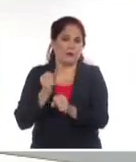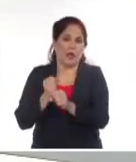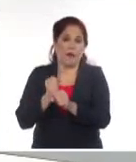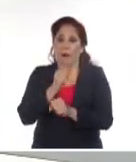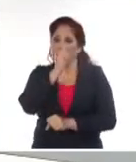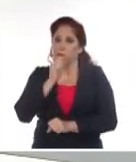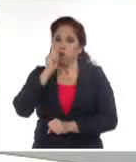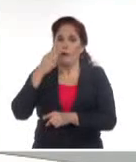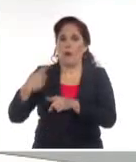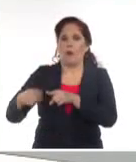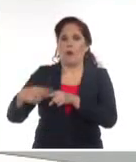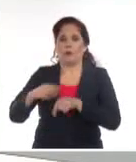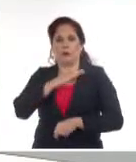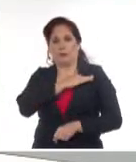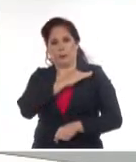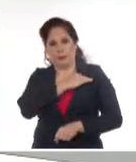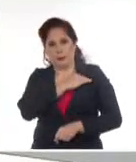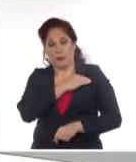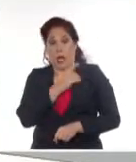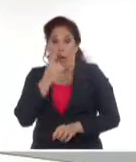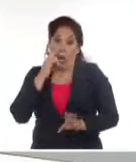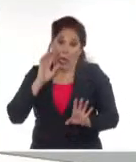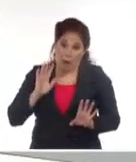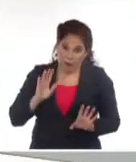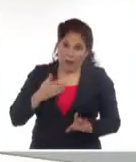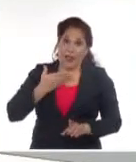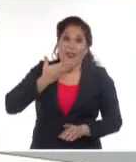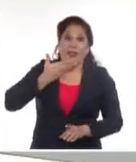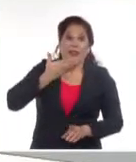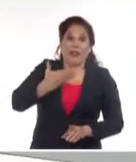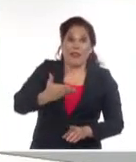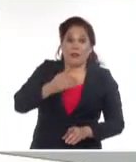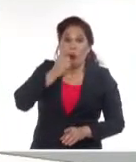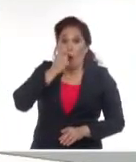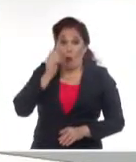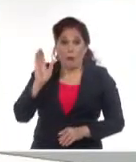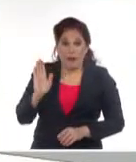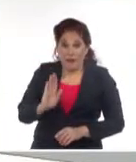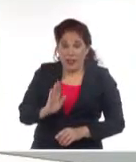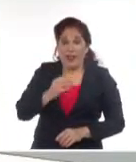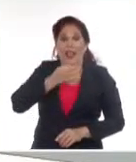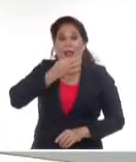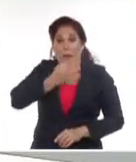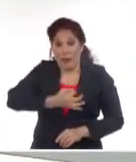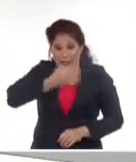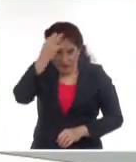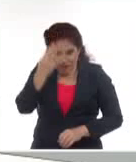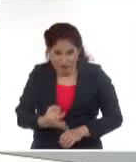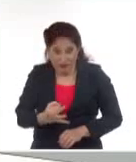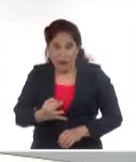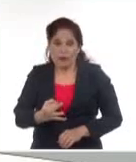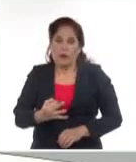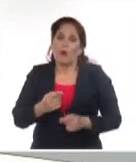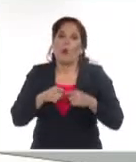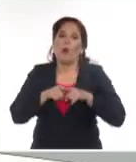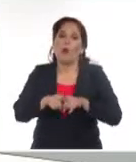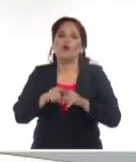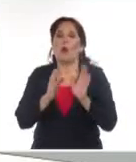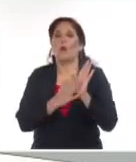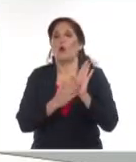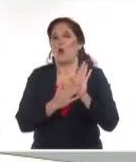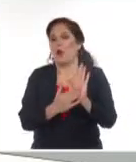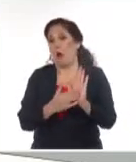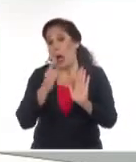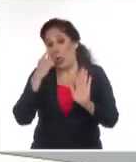esos paramilitares. Habrá que ver si las confesiones de Salvatore Mancuso vienen, como ha prometido, acompañadas de pruebas, de